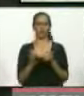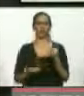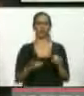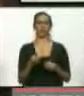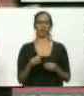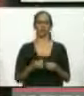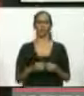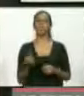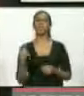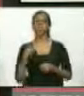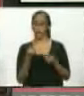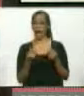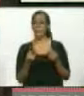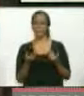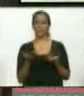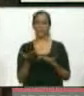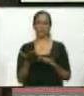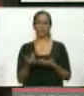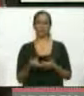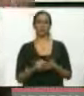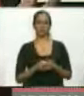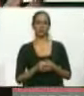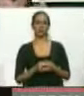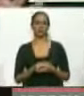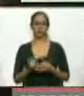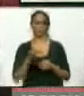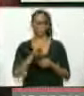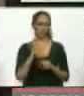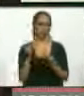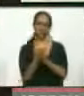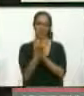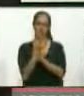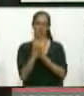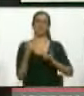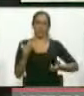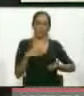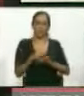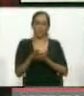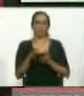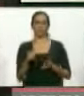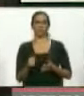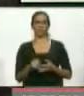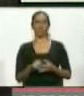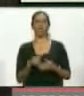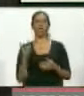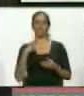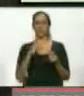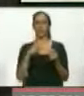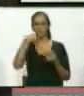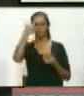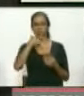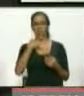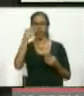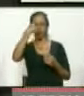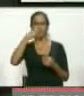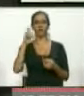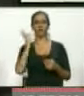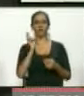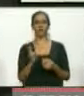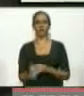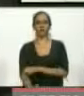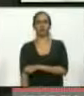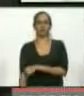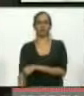y tienen plata en efectivo no nos caigamos a cova va a pasar y hay que ser muy sincero con el pueblo de venezuela